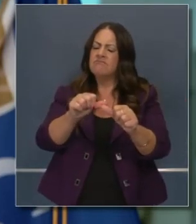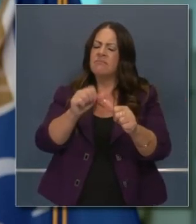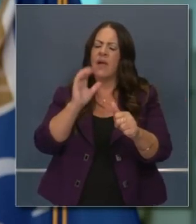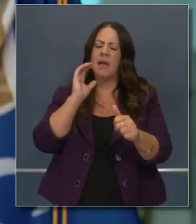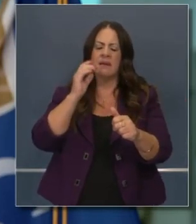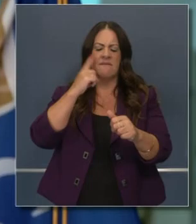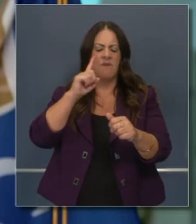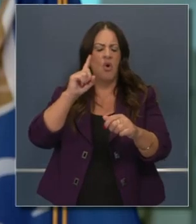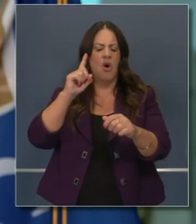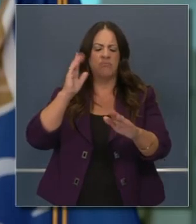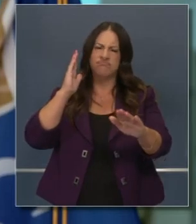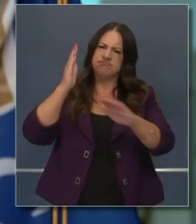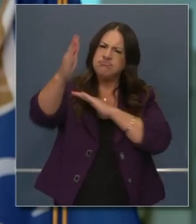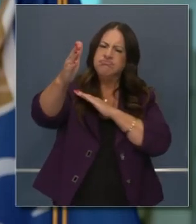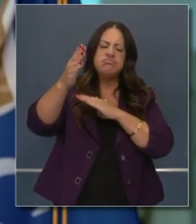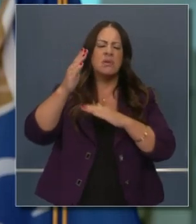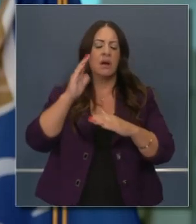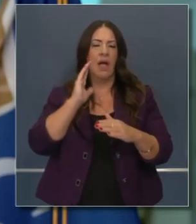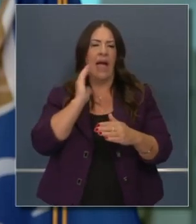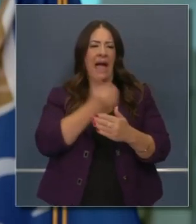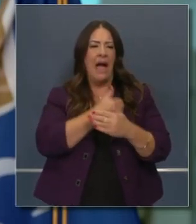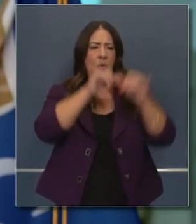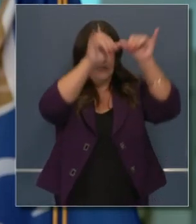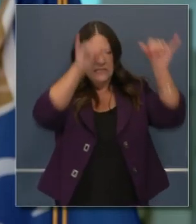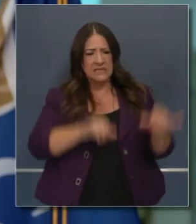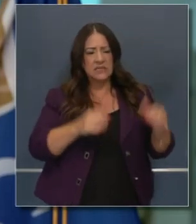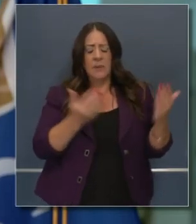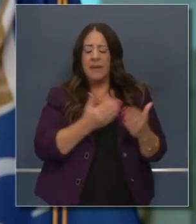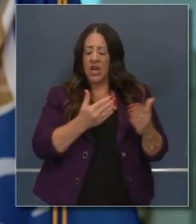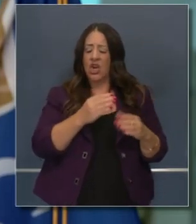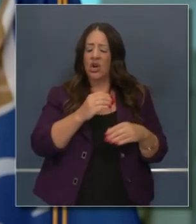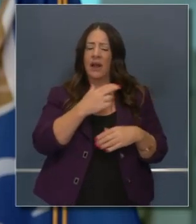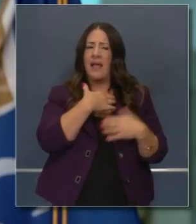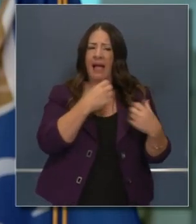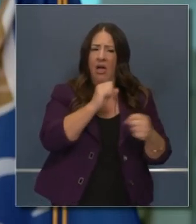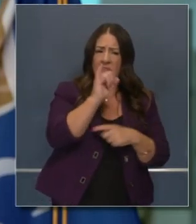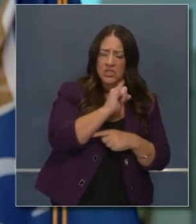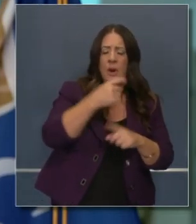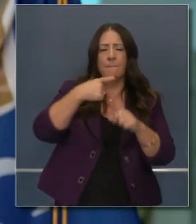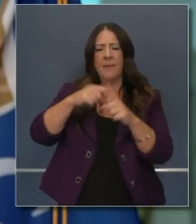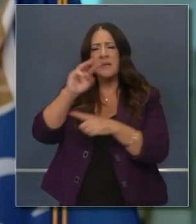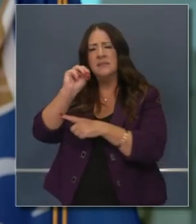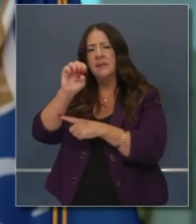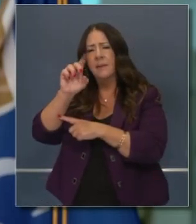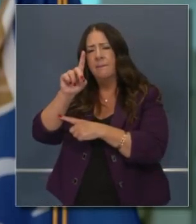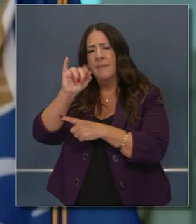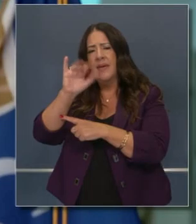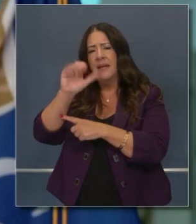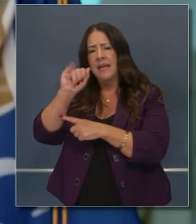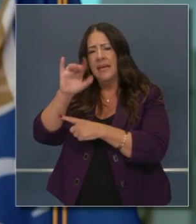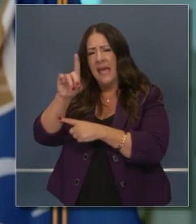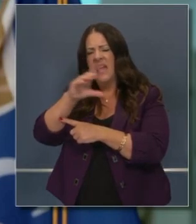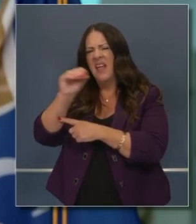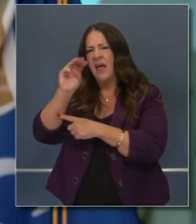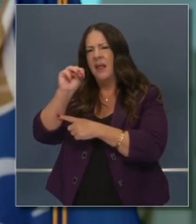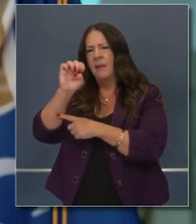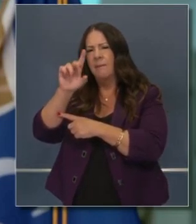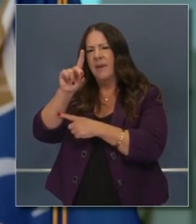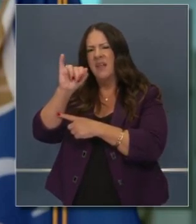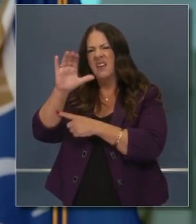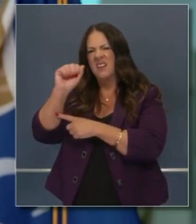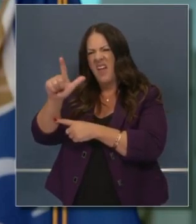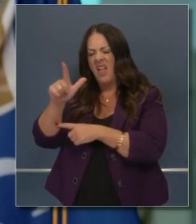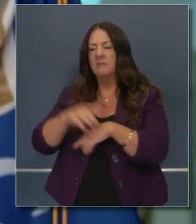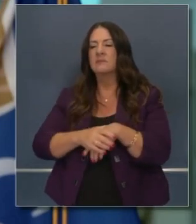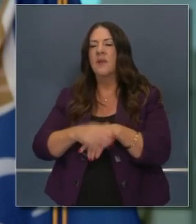no solo de reformar nuestro sistema de Medicaid, Medi-Cal, en el estado de California, a través de un programa que se llama Cal-AIM. En el futuro